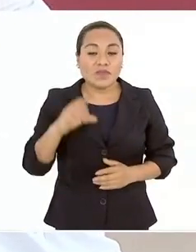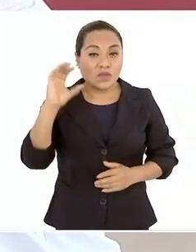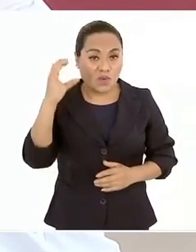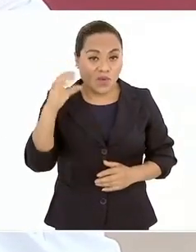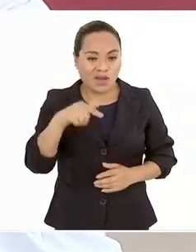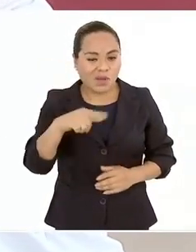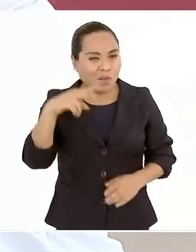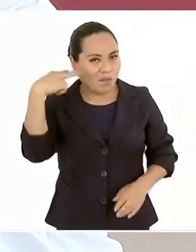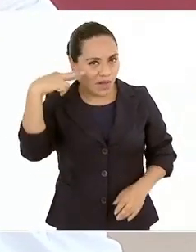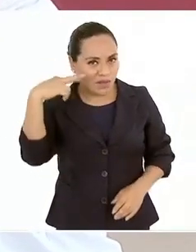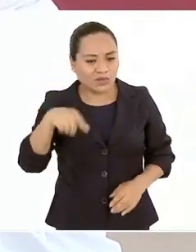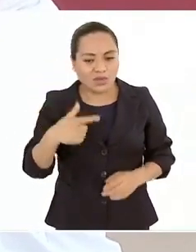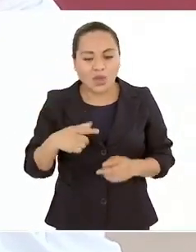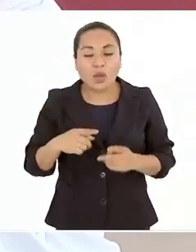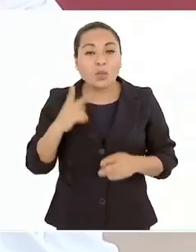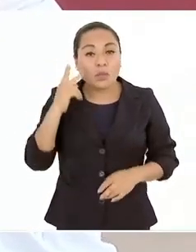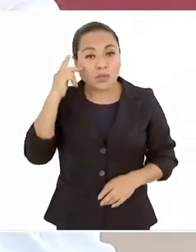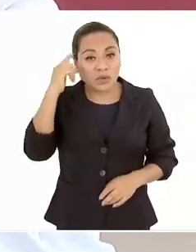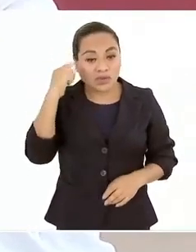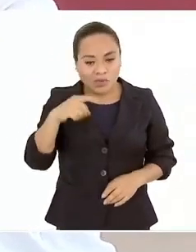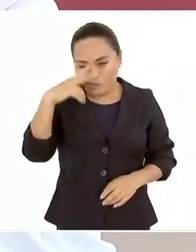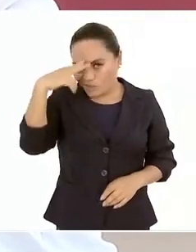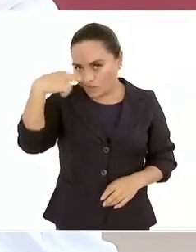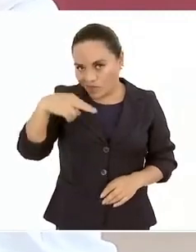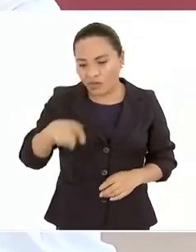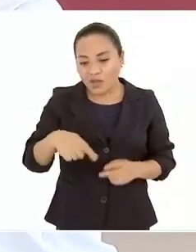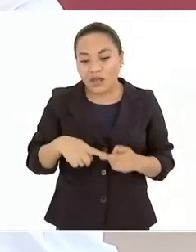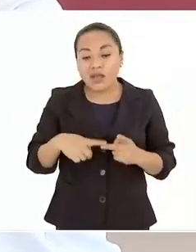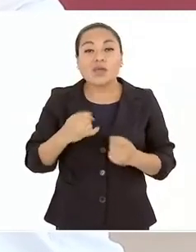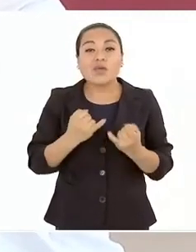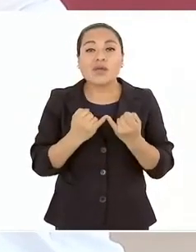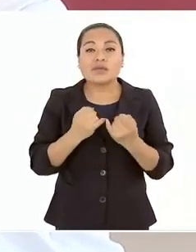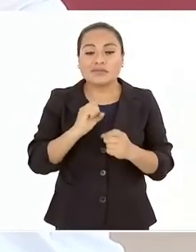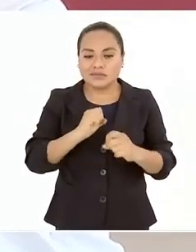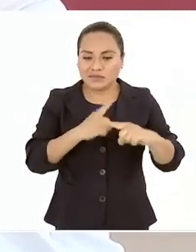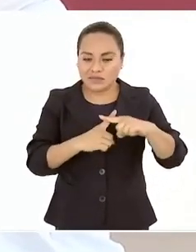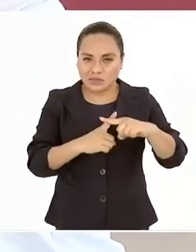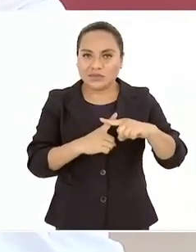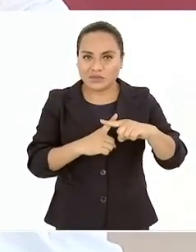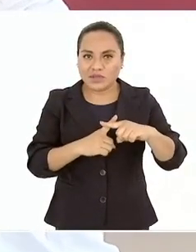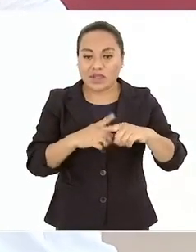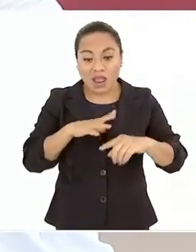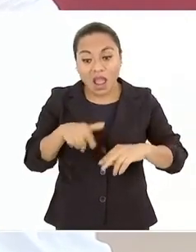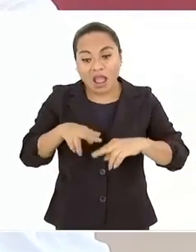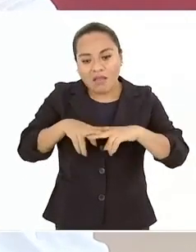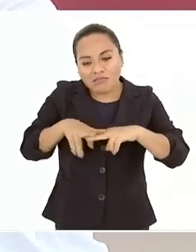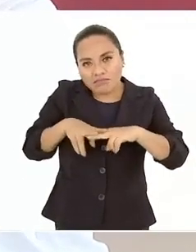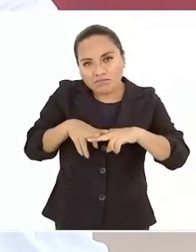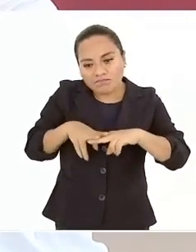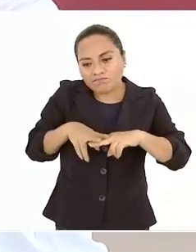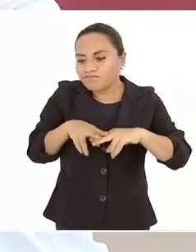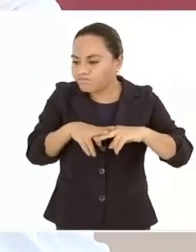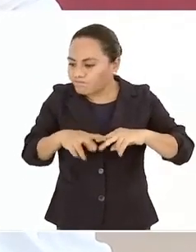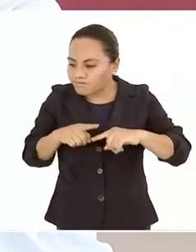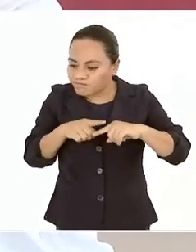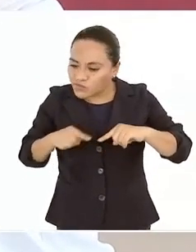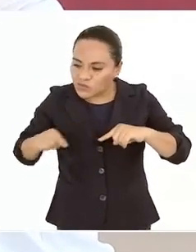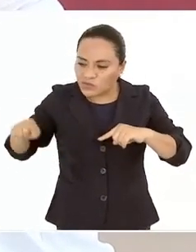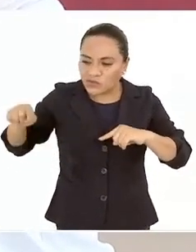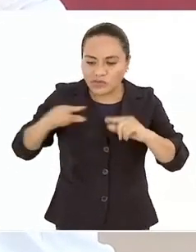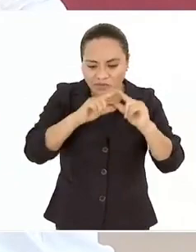Coatzacoalcos o Puerto México y Salina Cruz y la vía, ahora sí hay